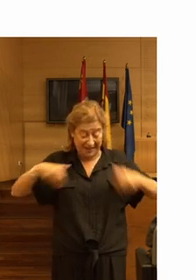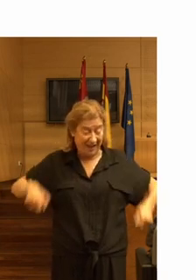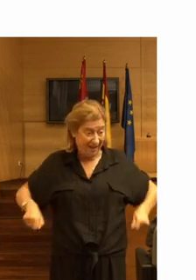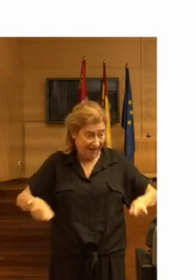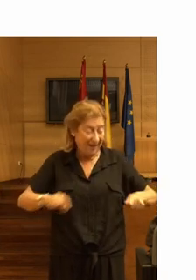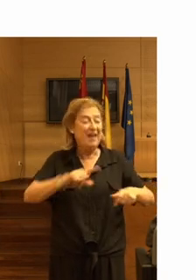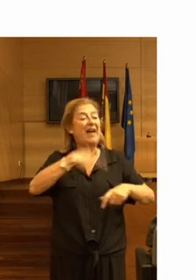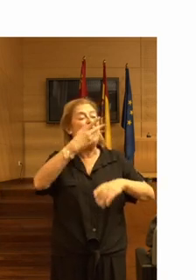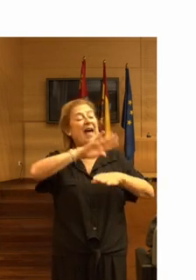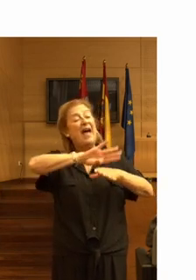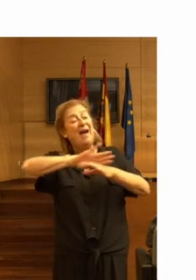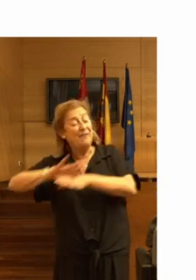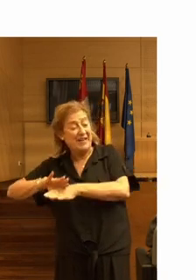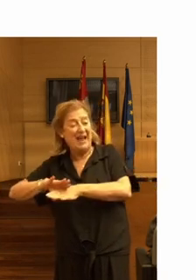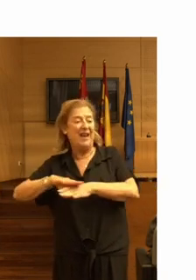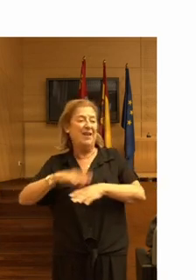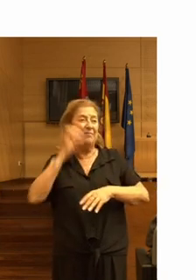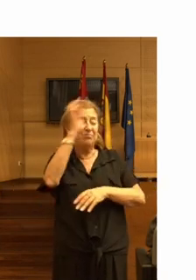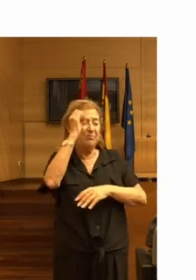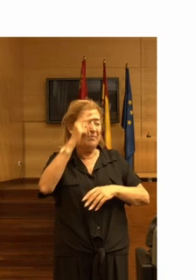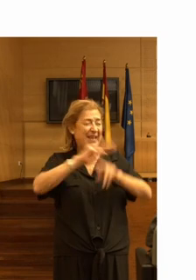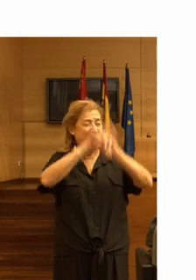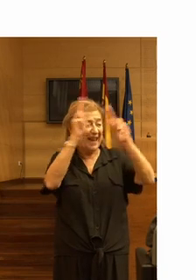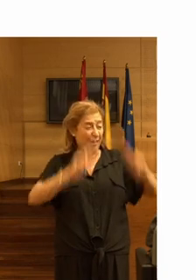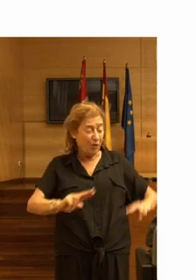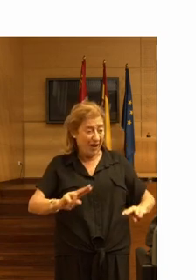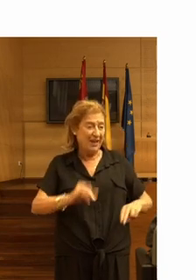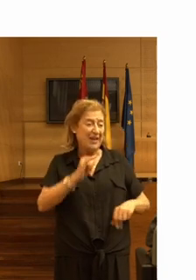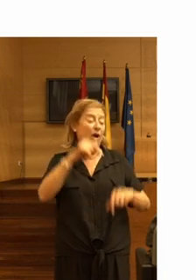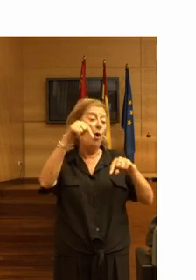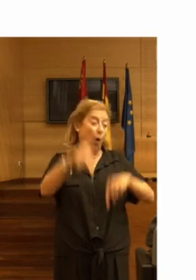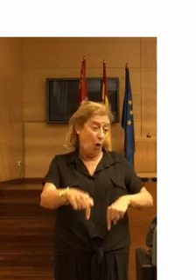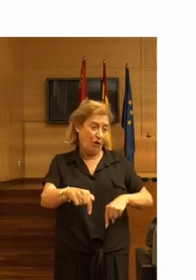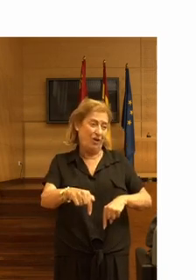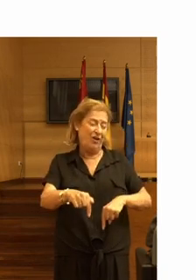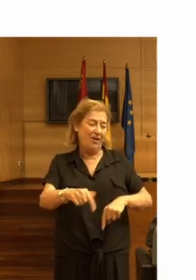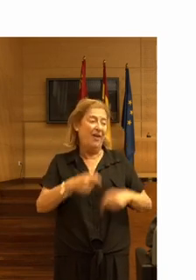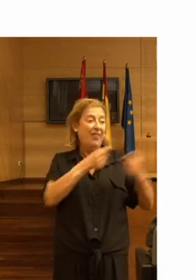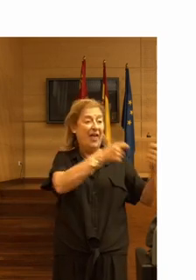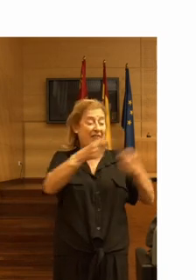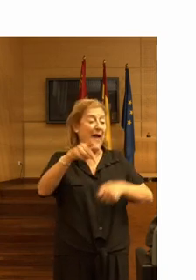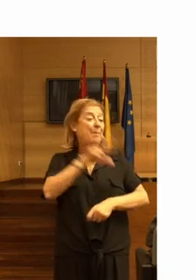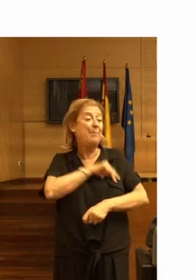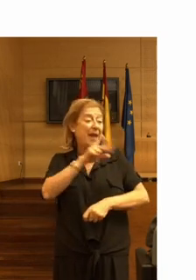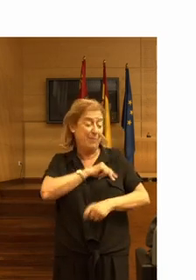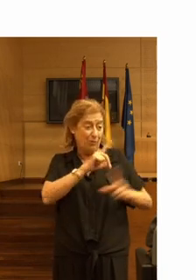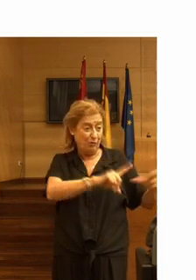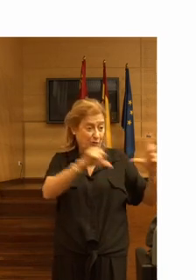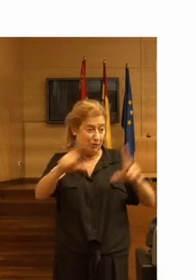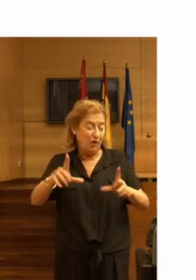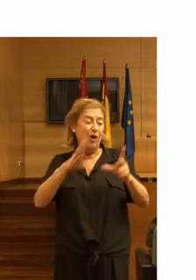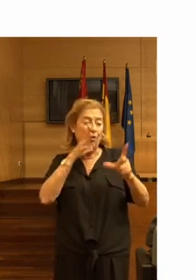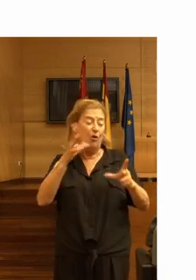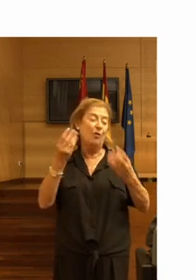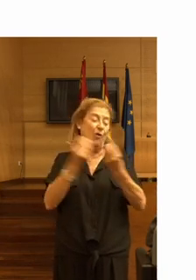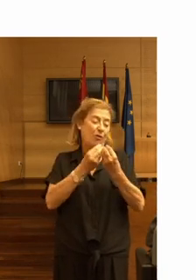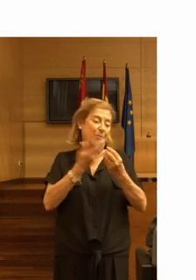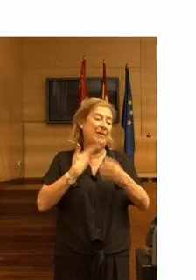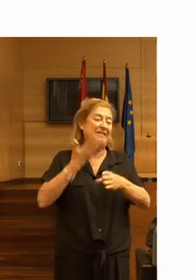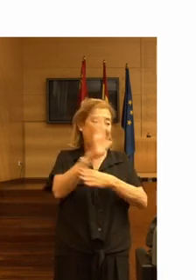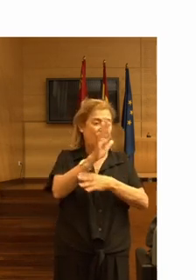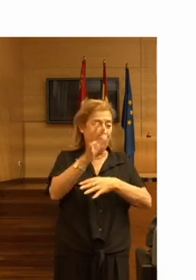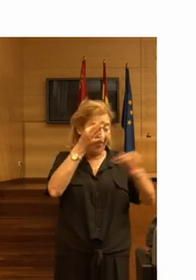ser 2 simposios lo hemos reunido en un gran simposio internacional. Y bueno, pues hoy la ceremonia de entrega de premios con la presentación de datos post que os voy a